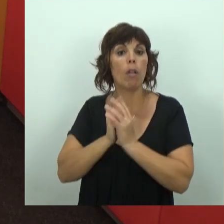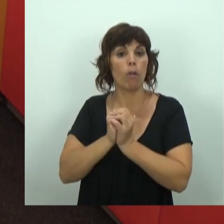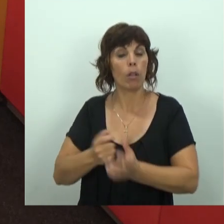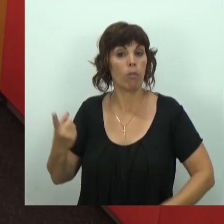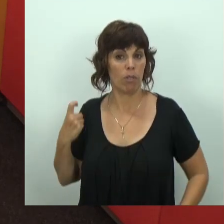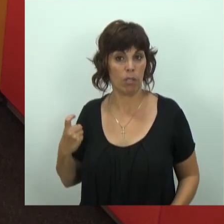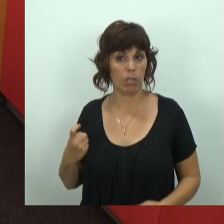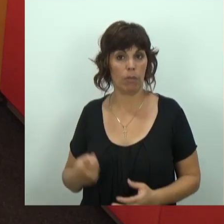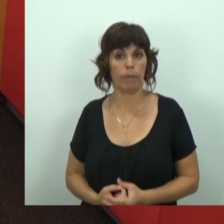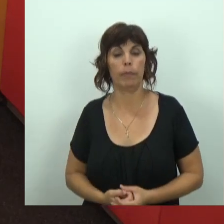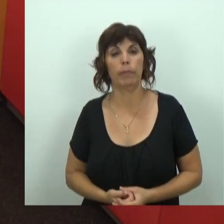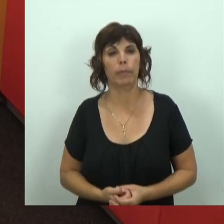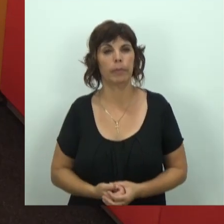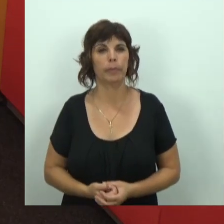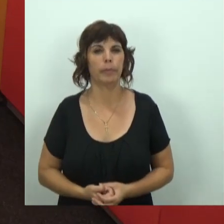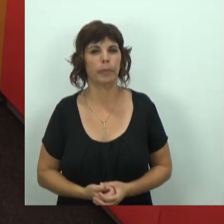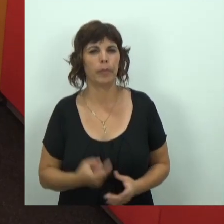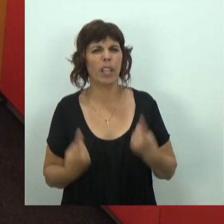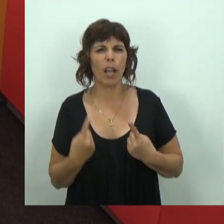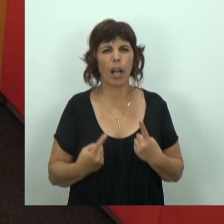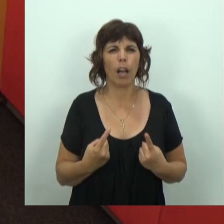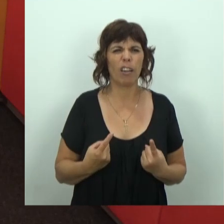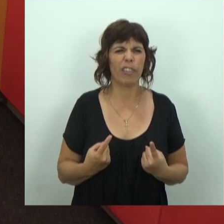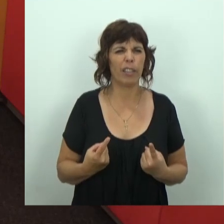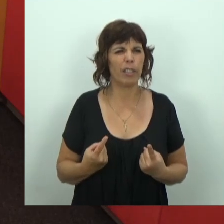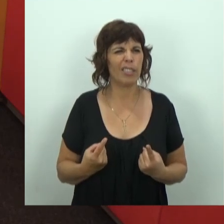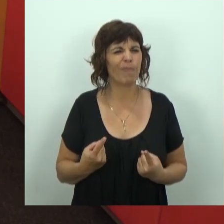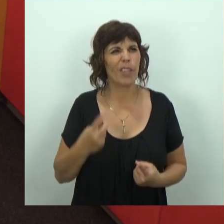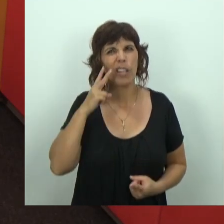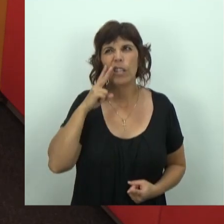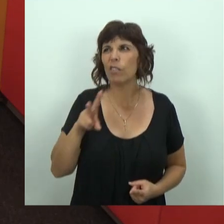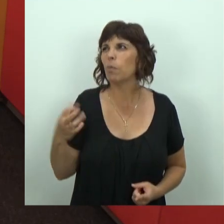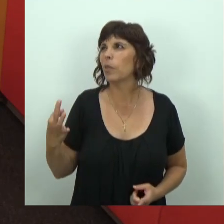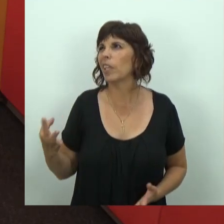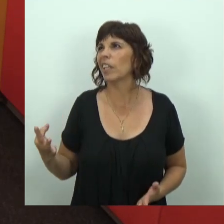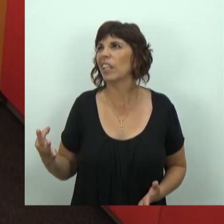Y yo veo, muchas veces veo falta de verdadera